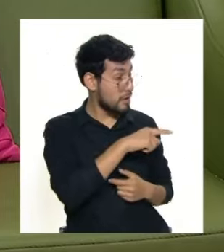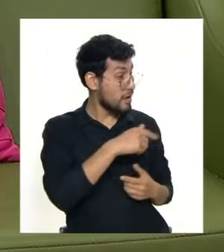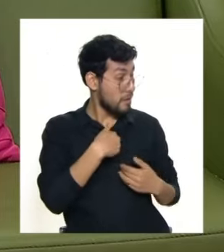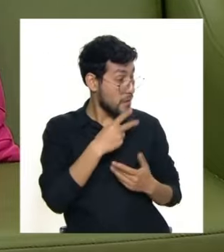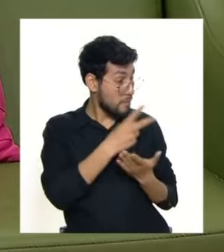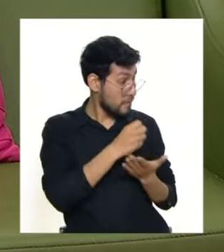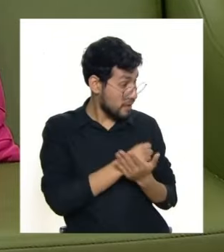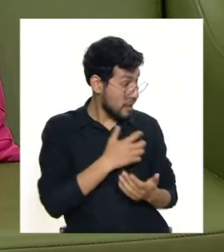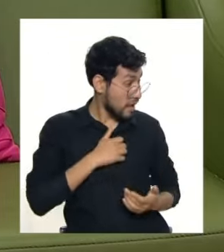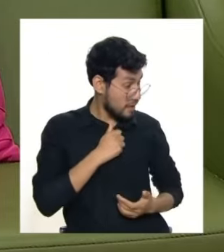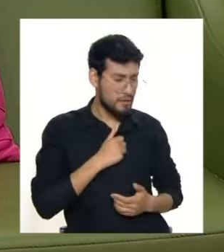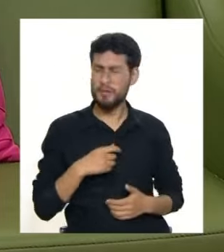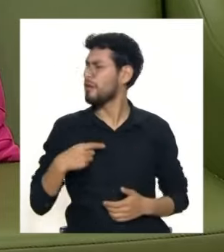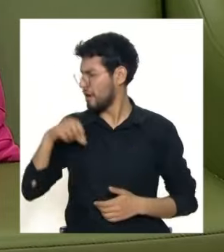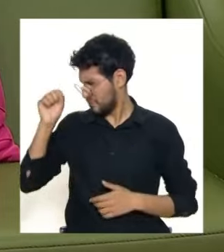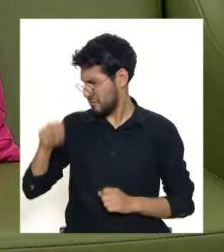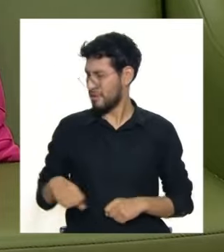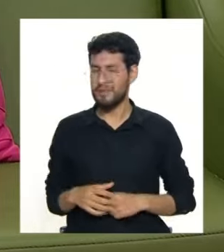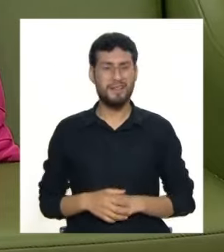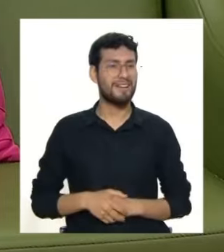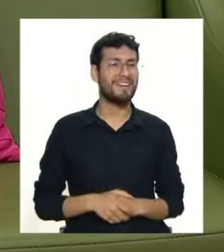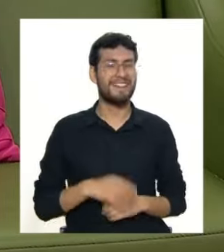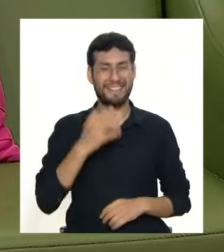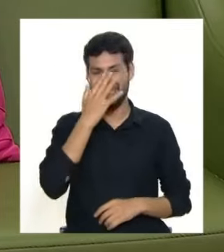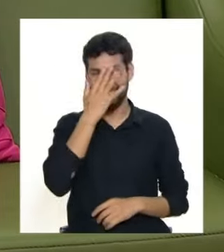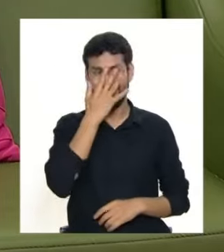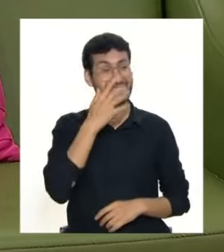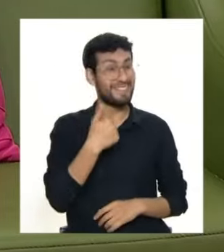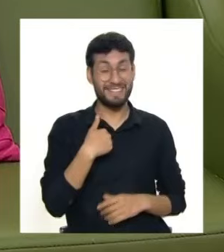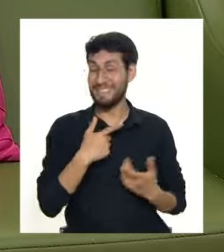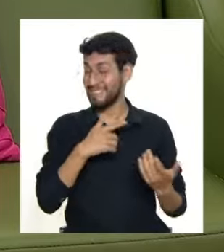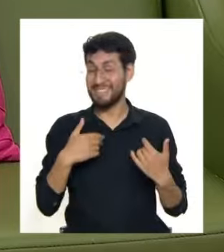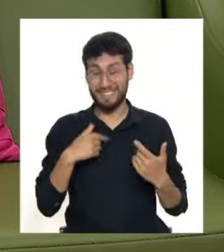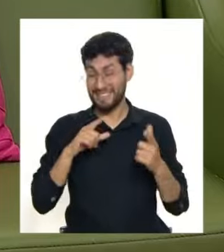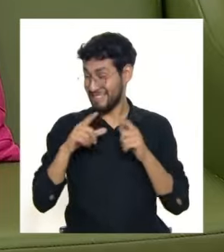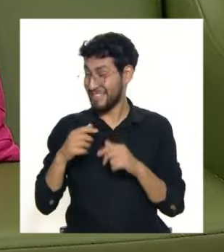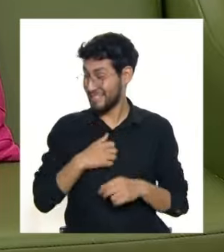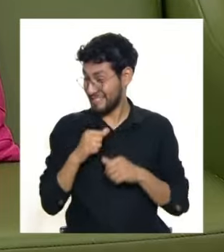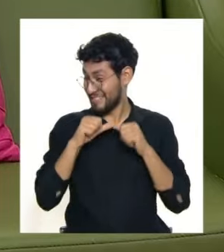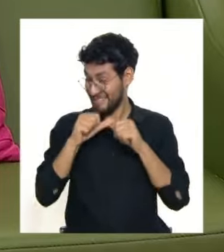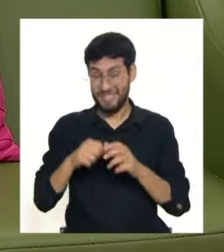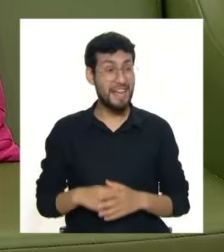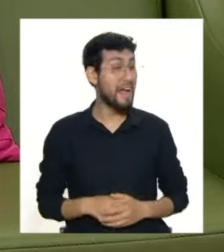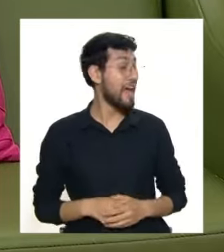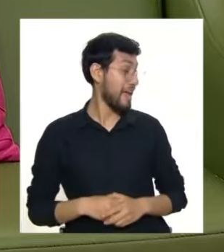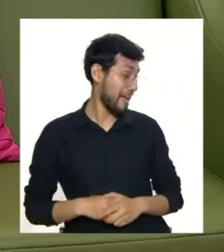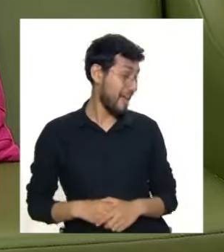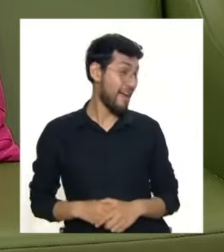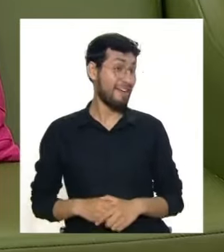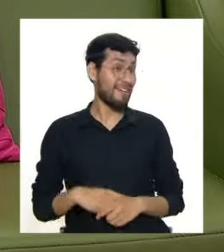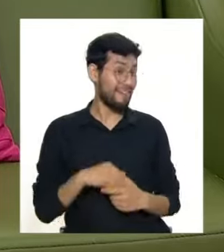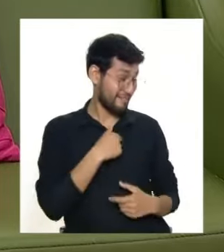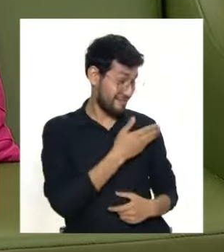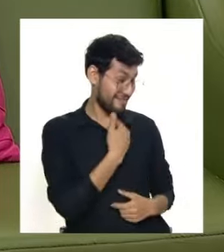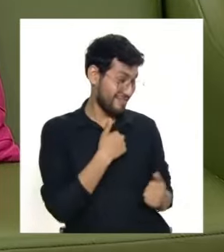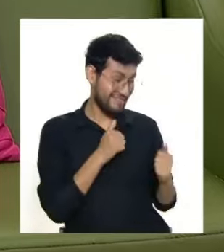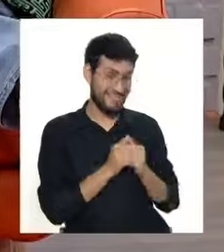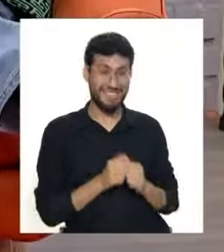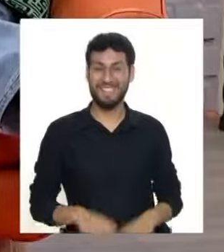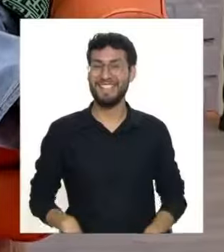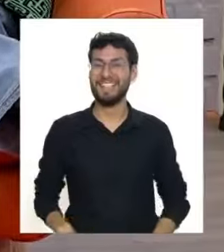tienes visa canadiense? Sí, claro. Oye, tiene pasaporte de la visa permanente porque en Canadá. Sí. Pues te va conmigo.